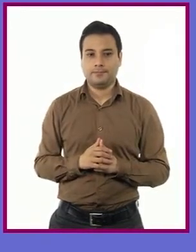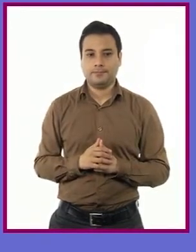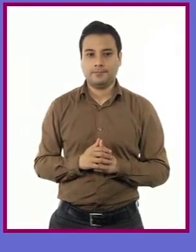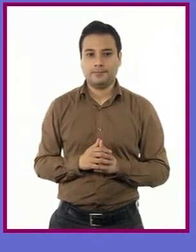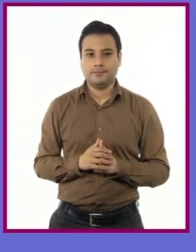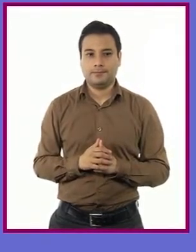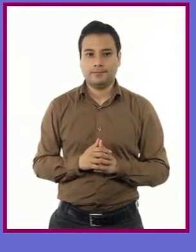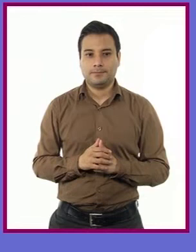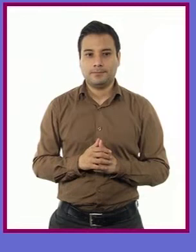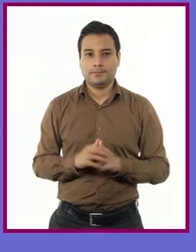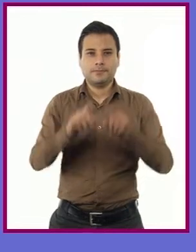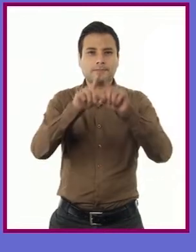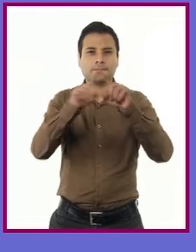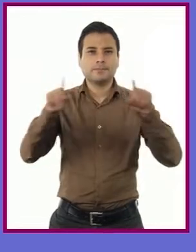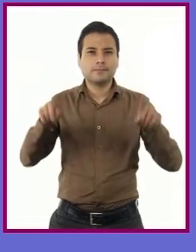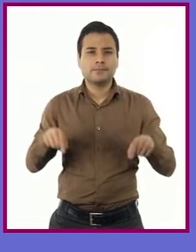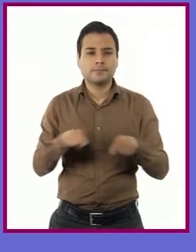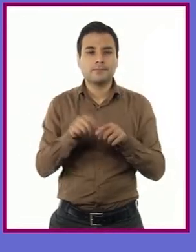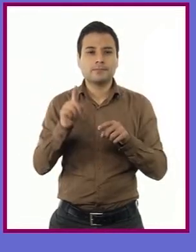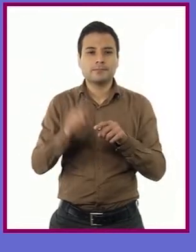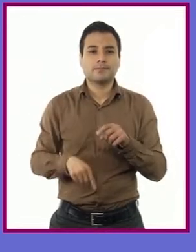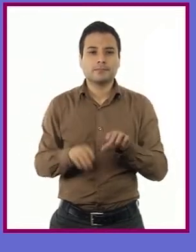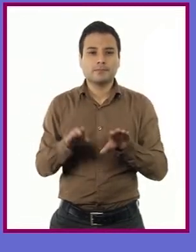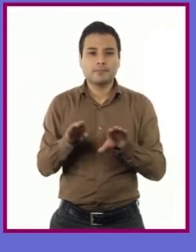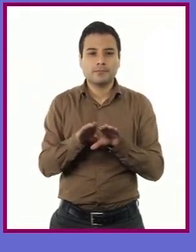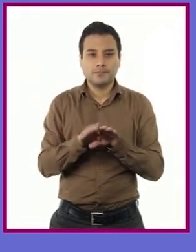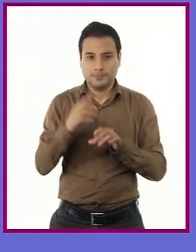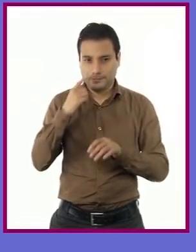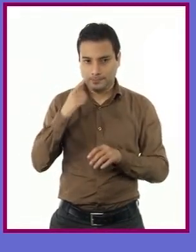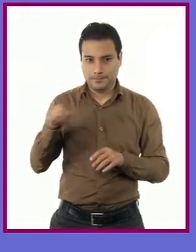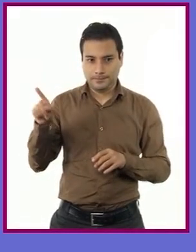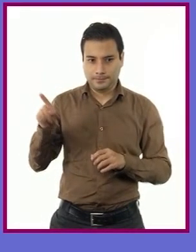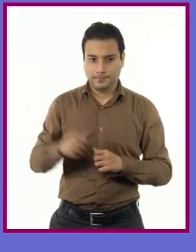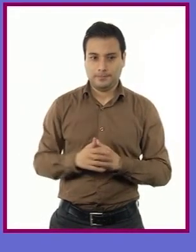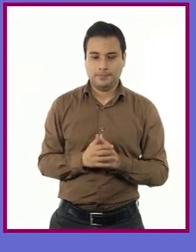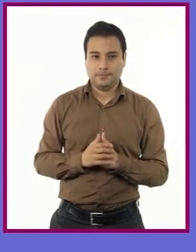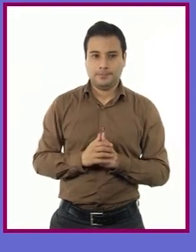Quitar los bordes. Con la herramienta borde, elige la opción sin borde.